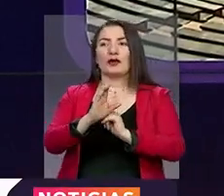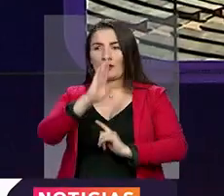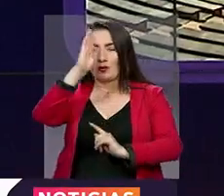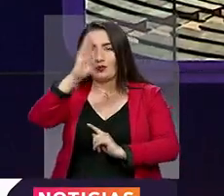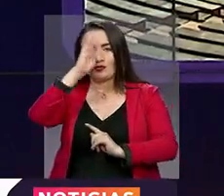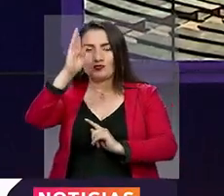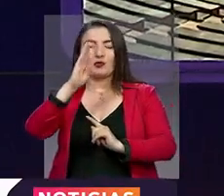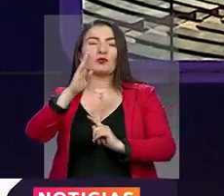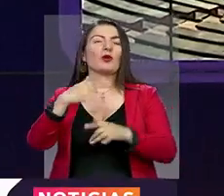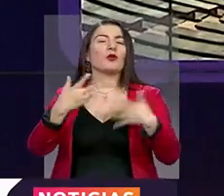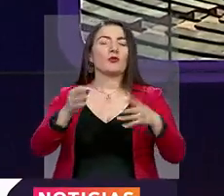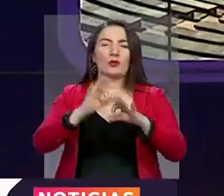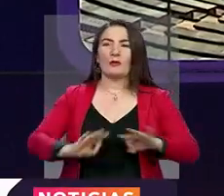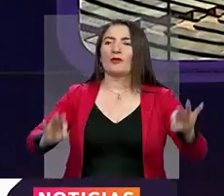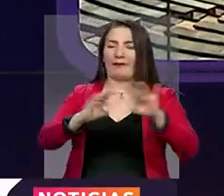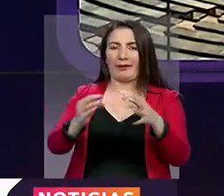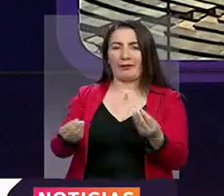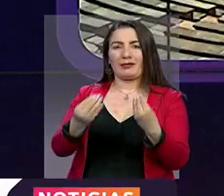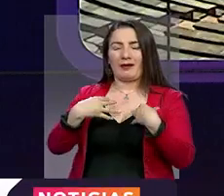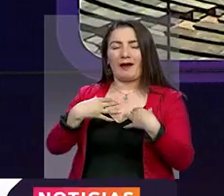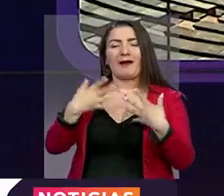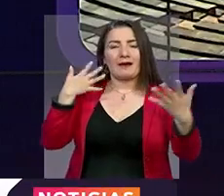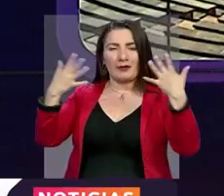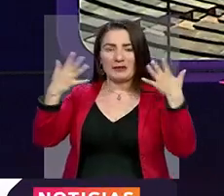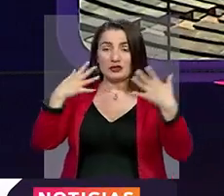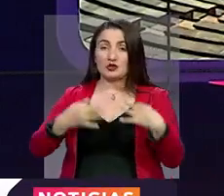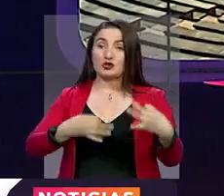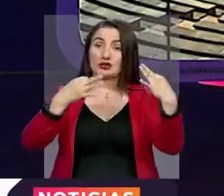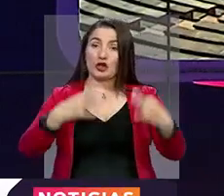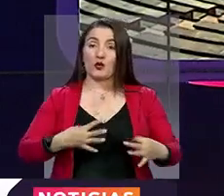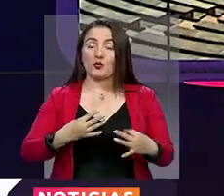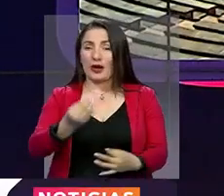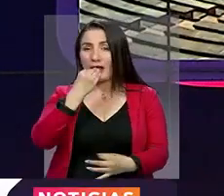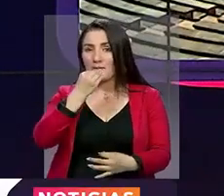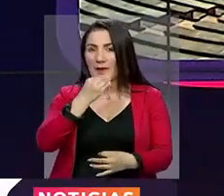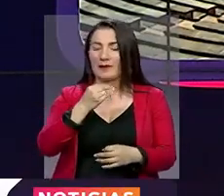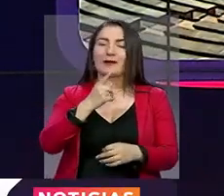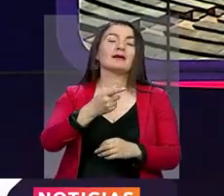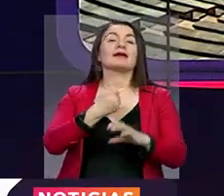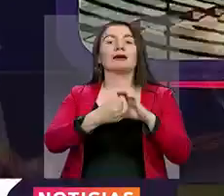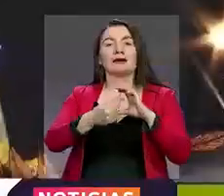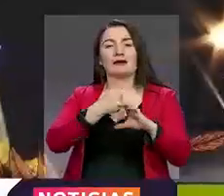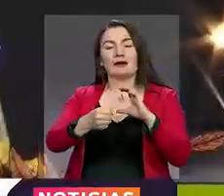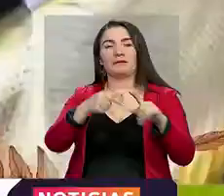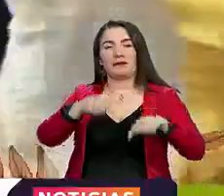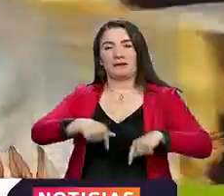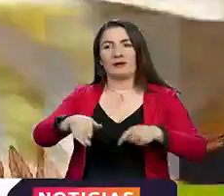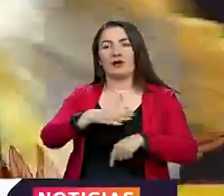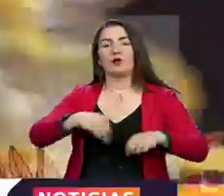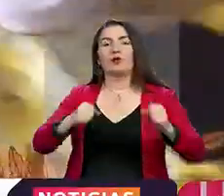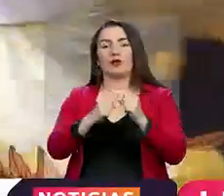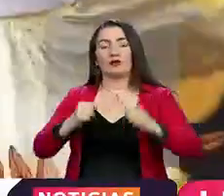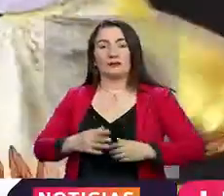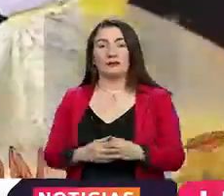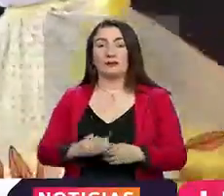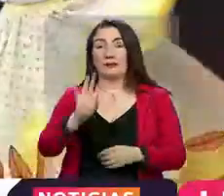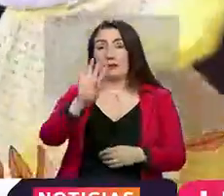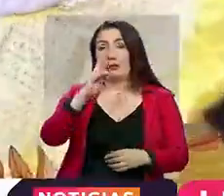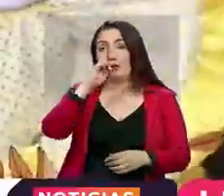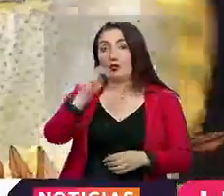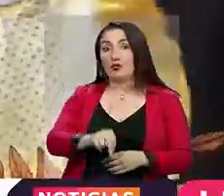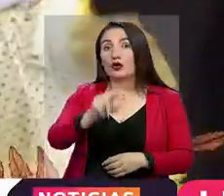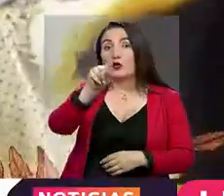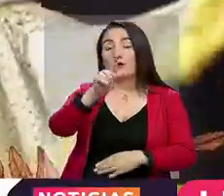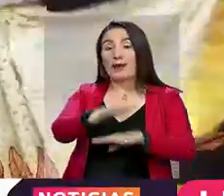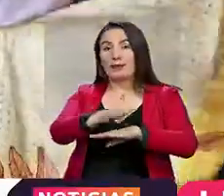costumbres y los importantes aportes de nuestros campesinos en la seguridad alimentaria de la capital. Este 4 de junio, a partir de la 1